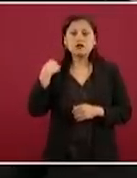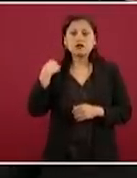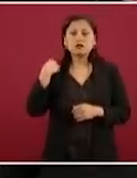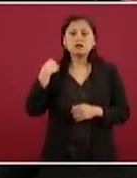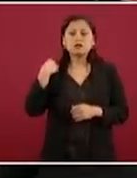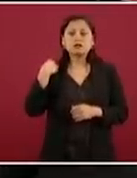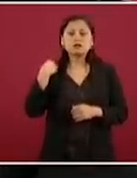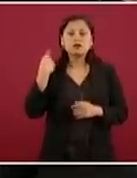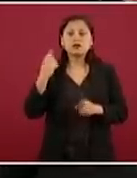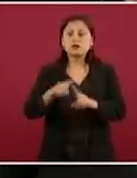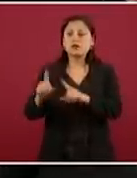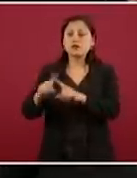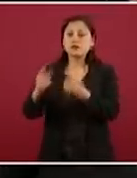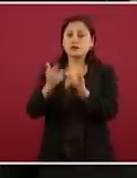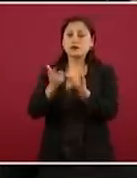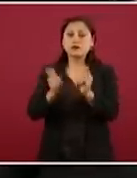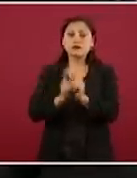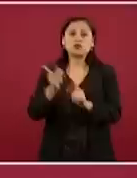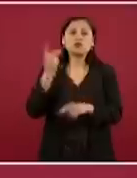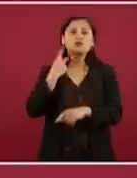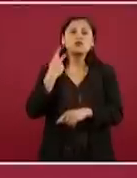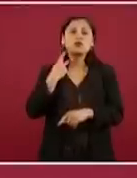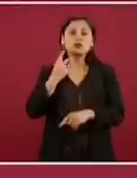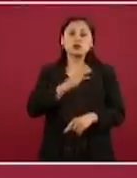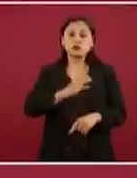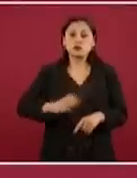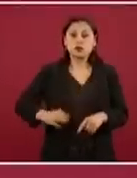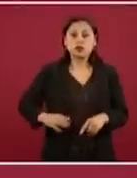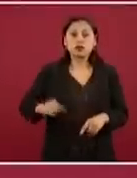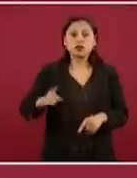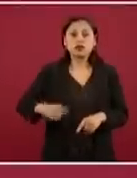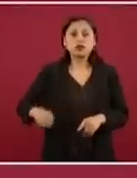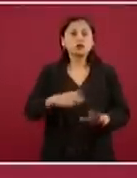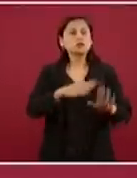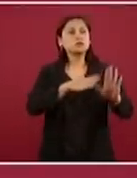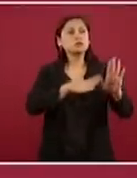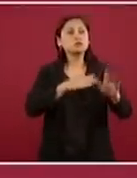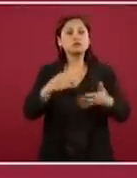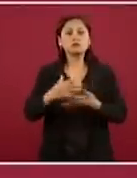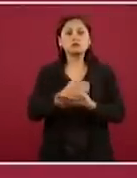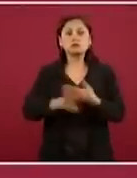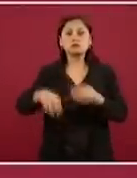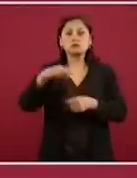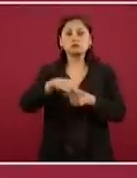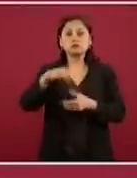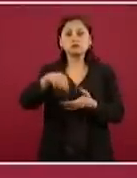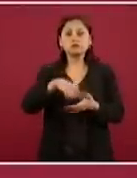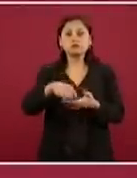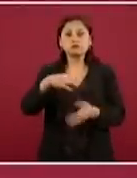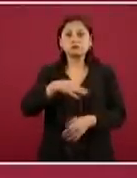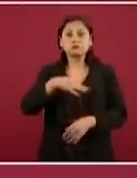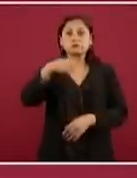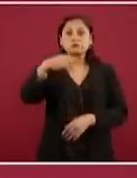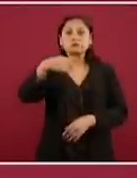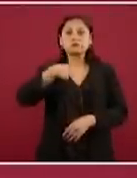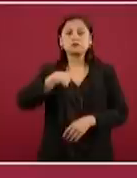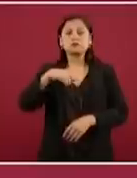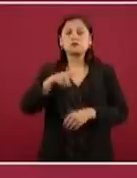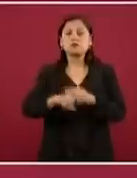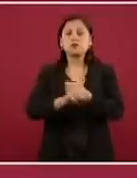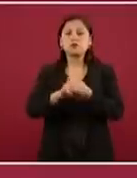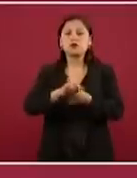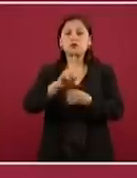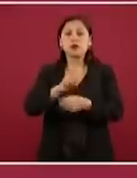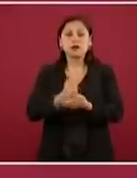pues de todos los partidos, que si ganaban iban a resolver el problema, y así